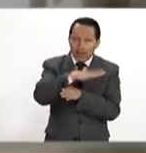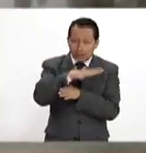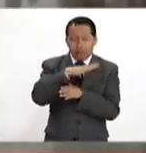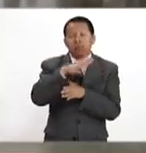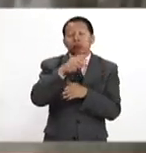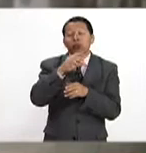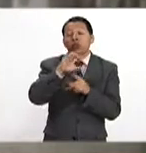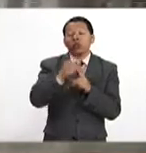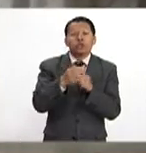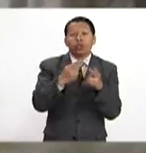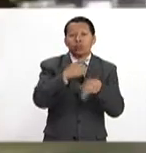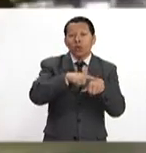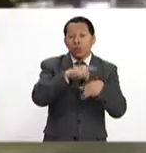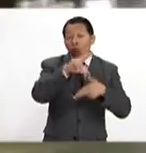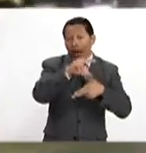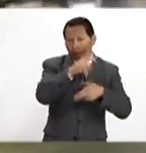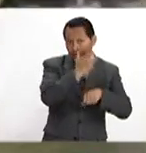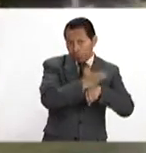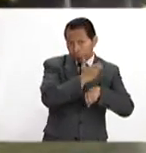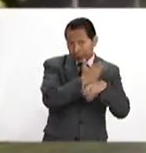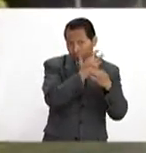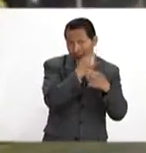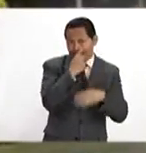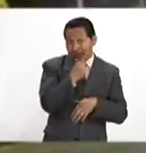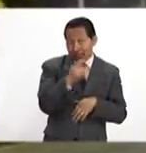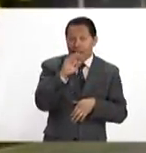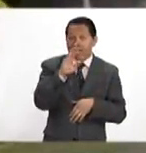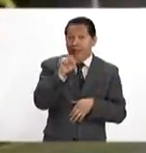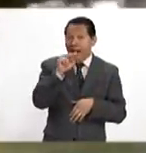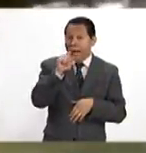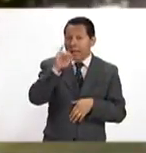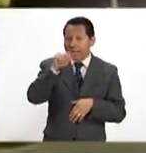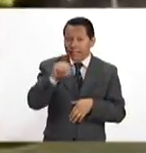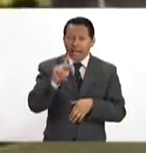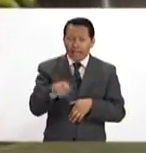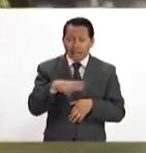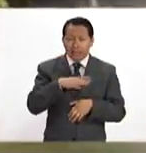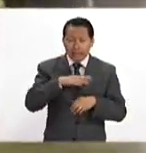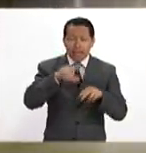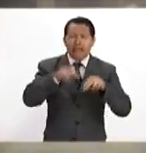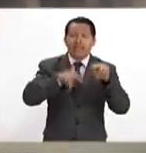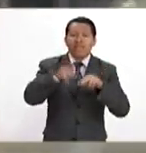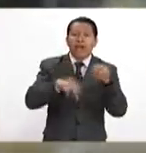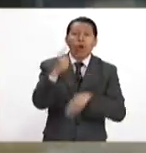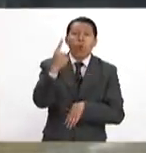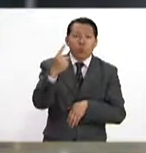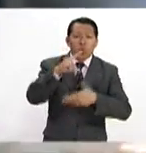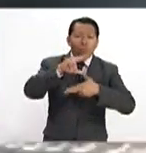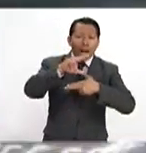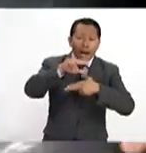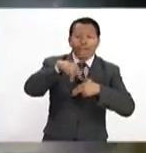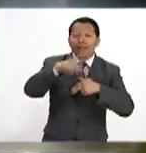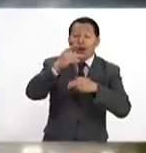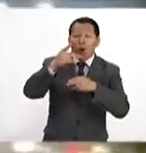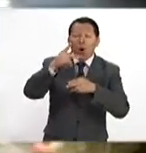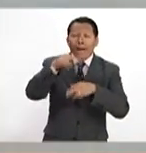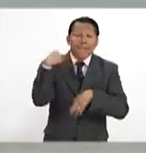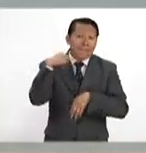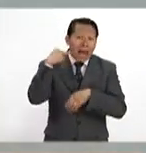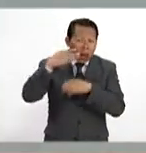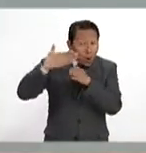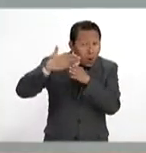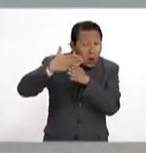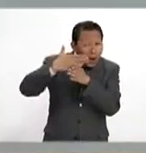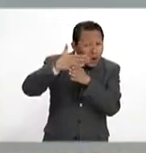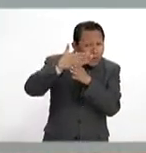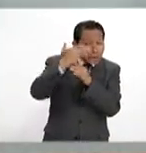Huracanes de los Estados Unidos informó que Franklin alcanzó por la noche la categoría 1 de huracán. Sin embargo, por su paso en Veracruz se degradó